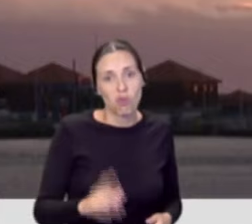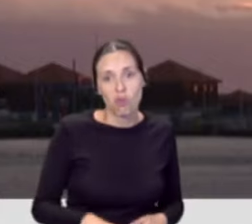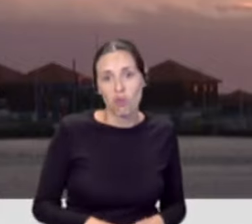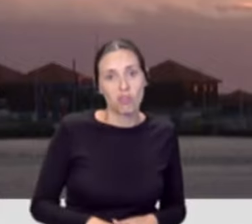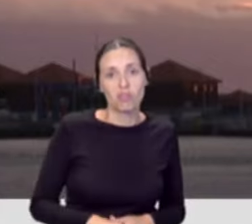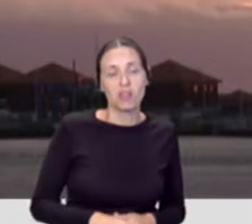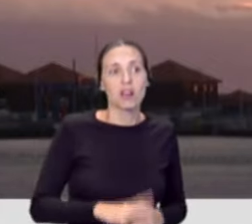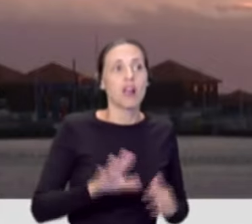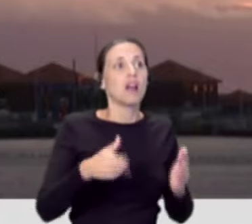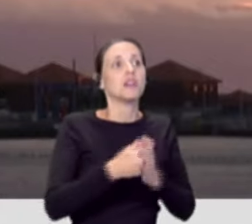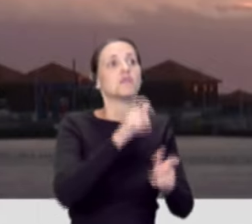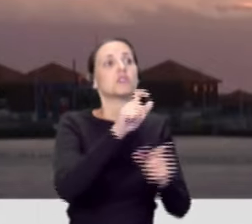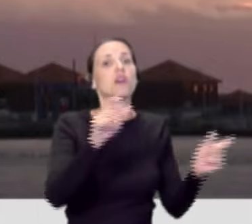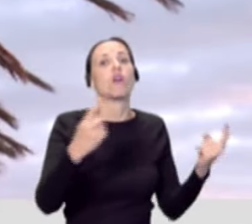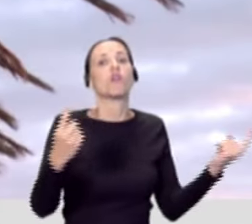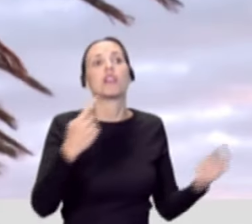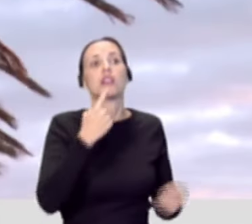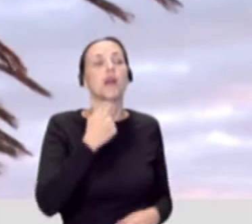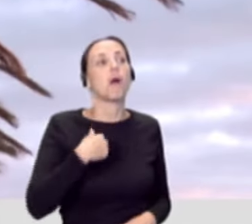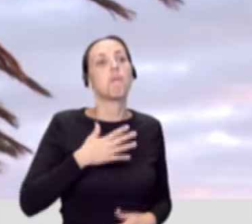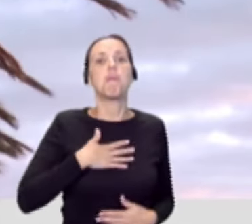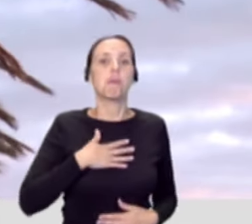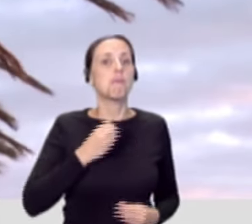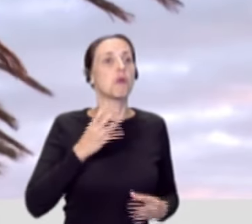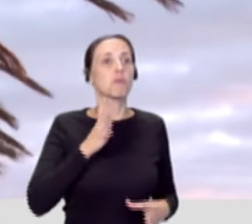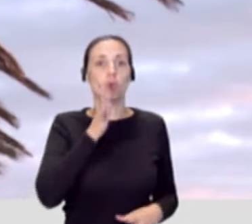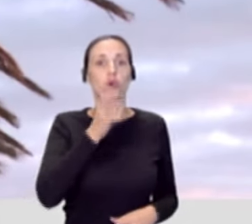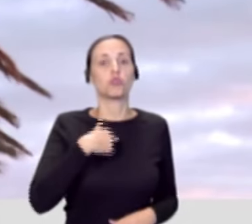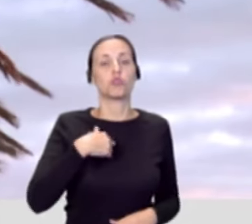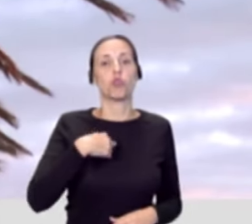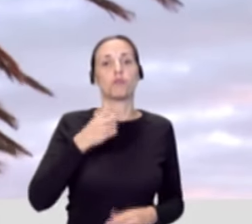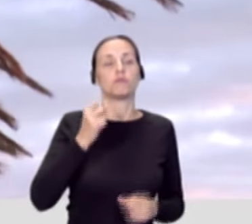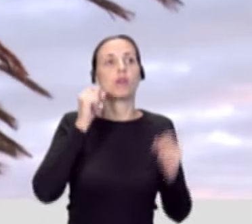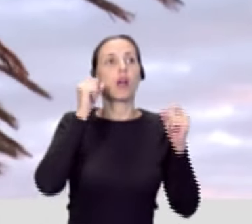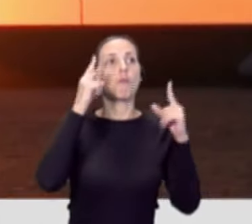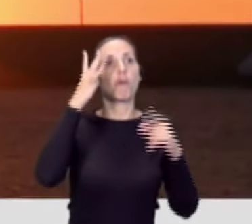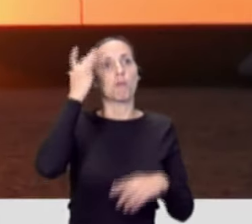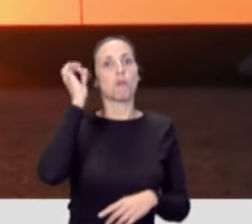estaba diciendo, dice, no, a mí me va muy bien porque yo me levanto pronto, me levanto siempre a